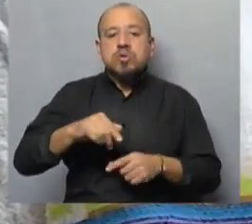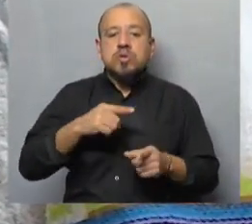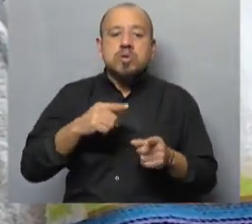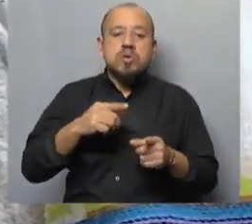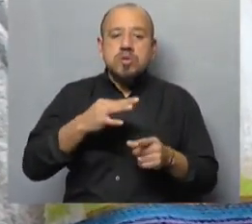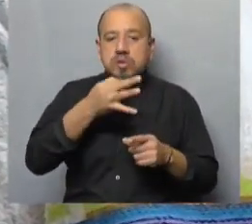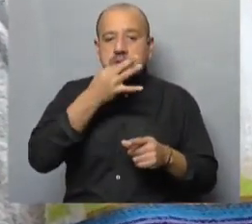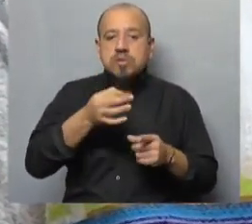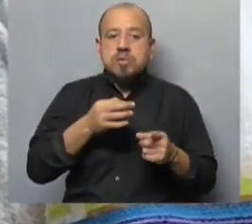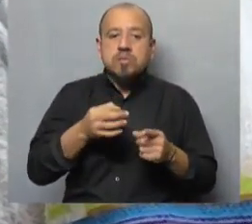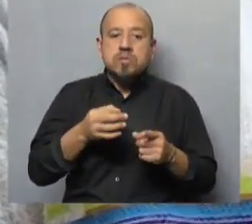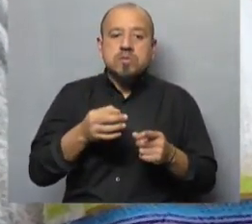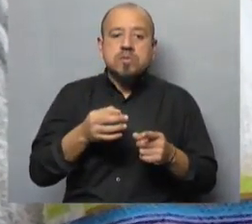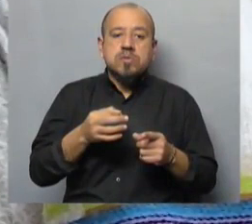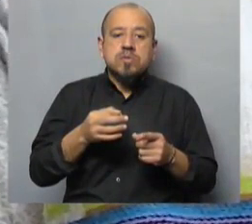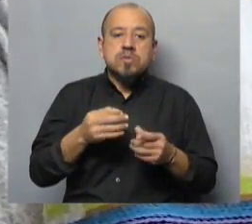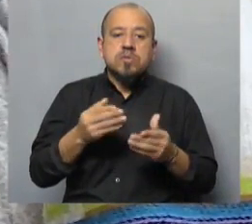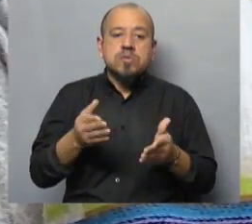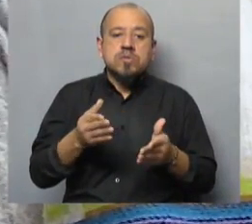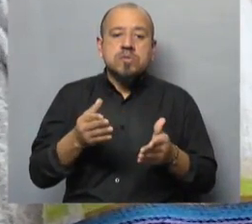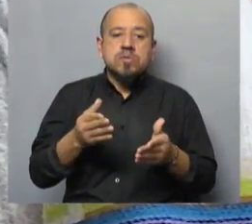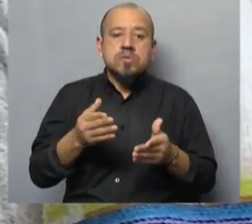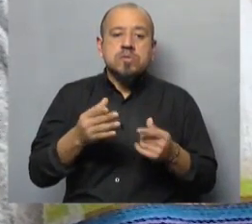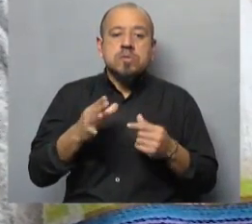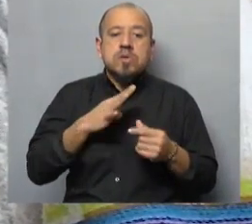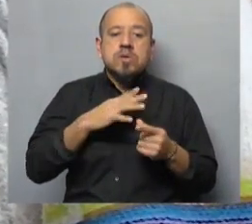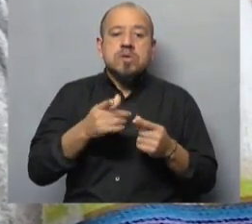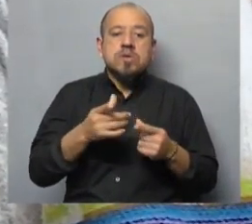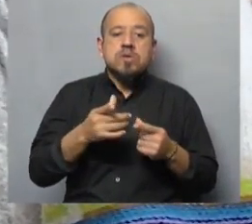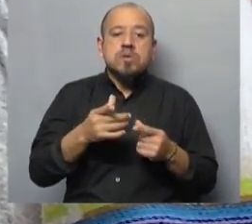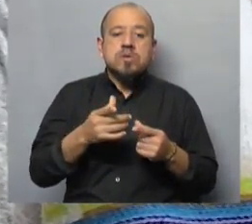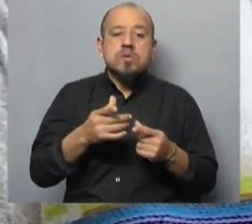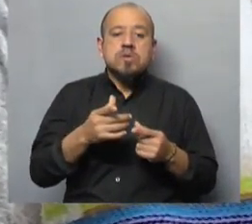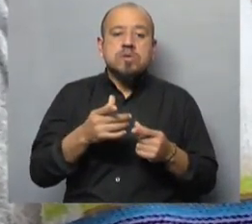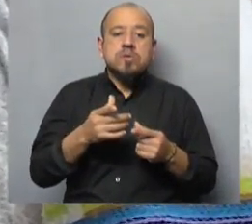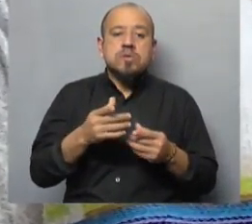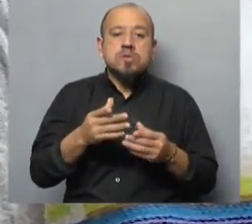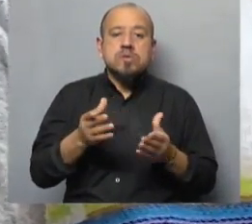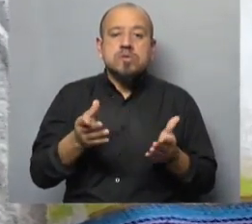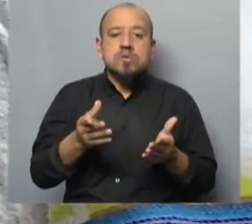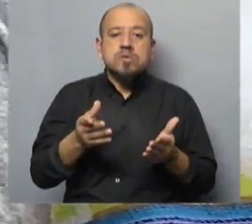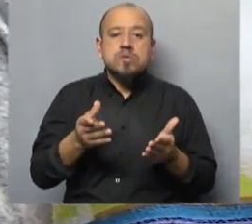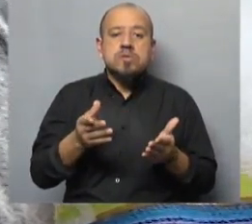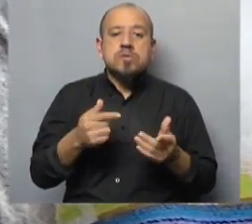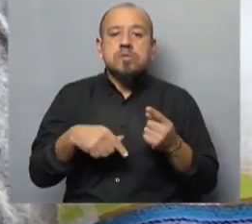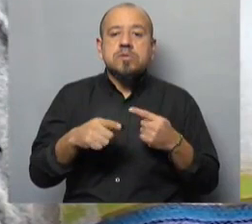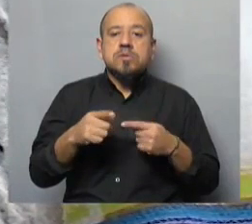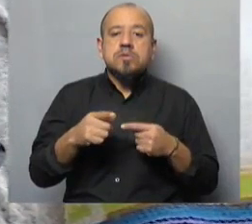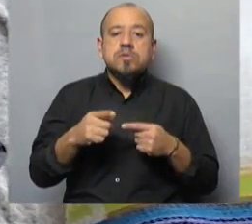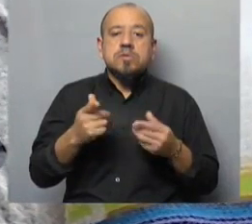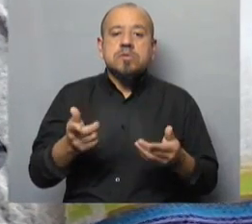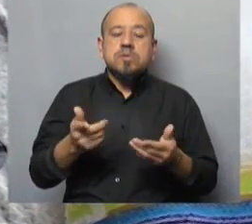que tiene un leitmotiv qué es reducir